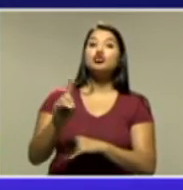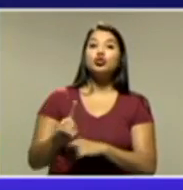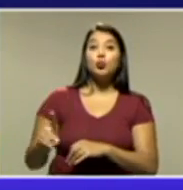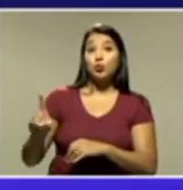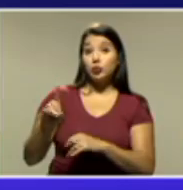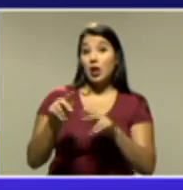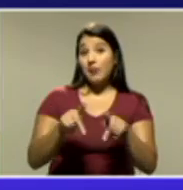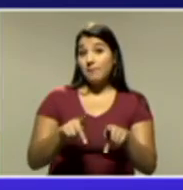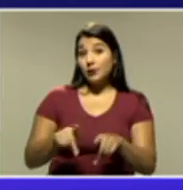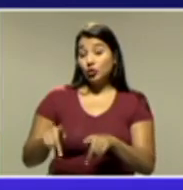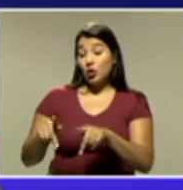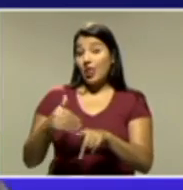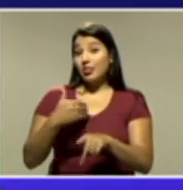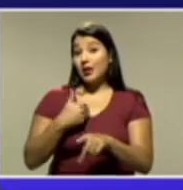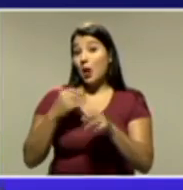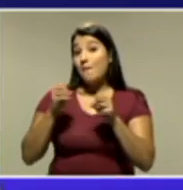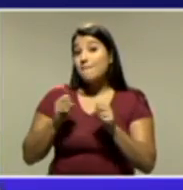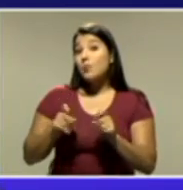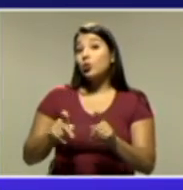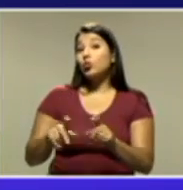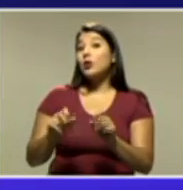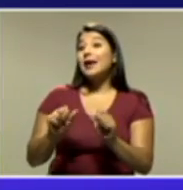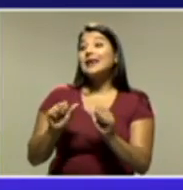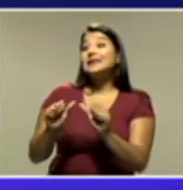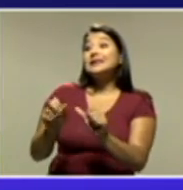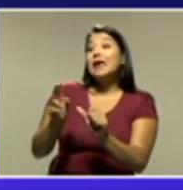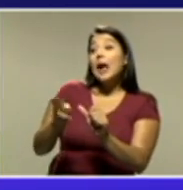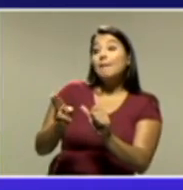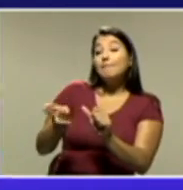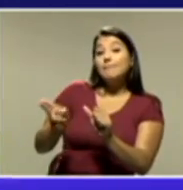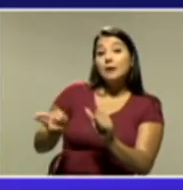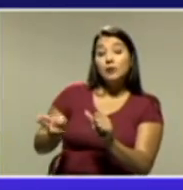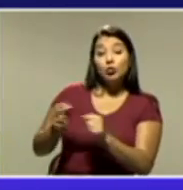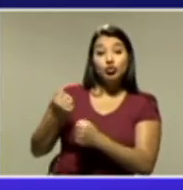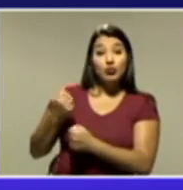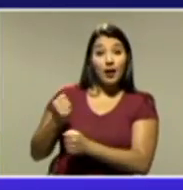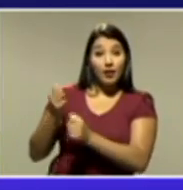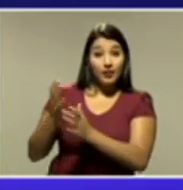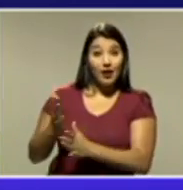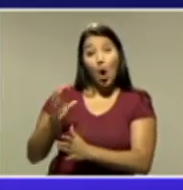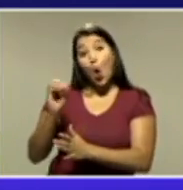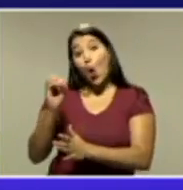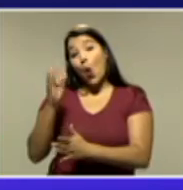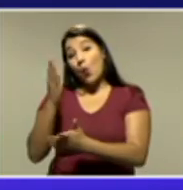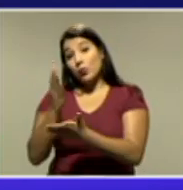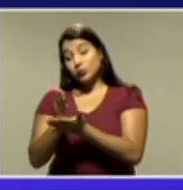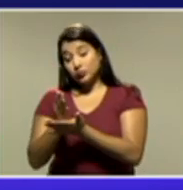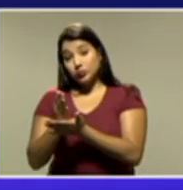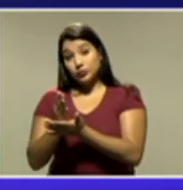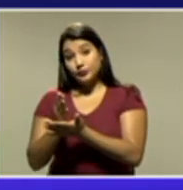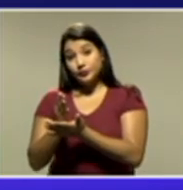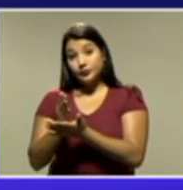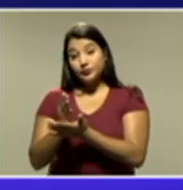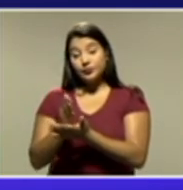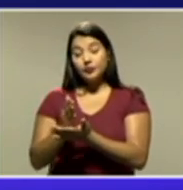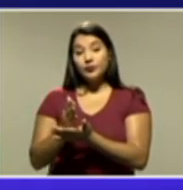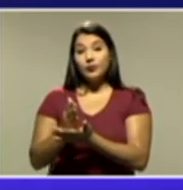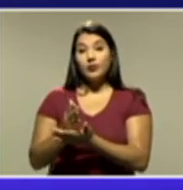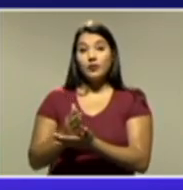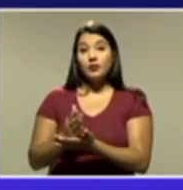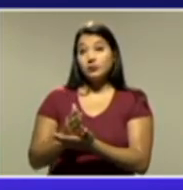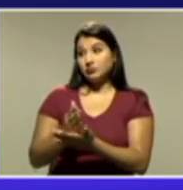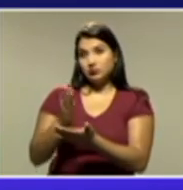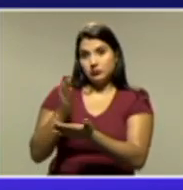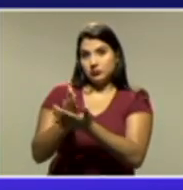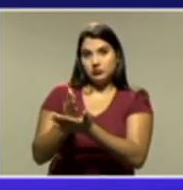la oportunidad de mantener en el poder a esos grupos que ya han ganado una elección o